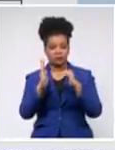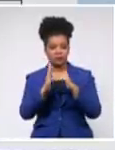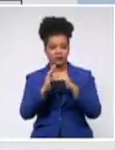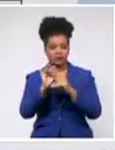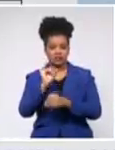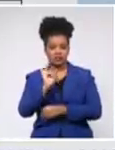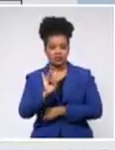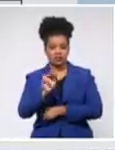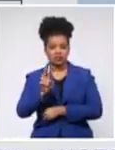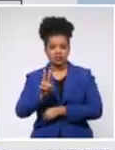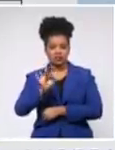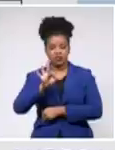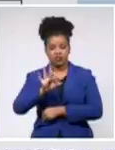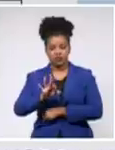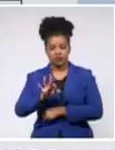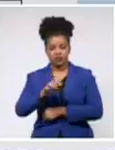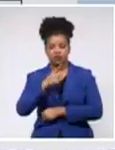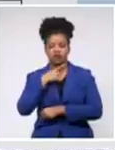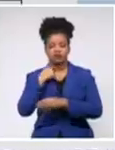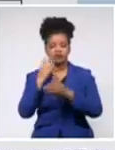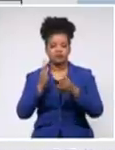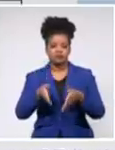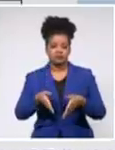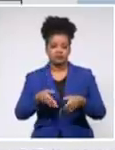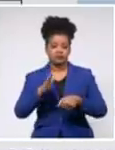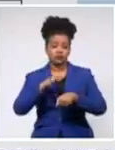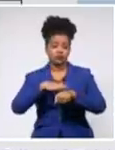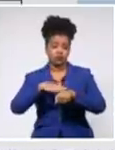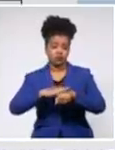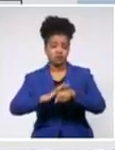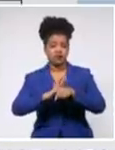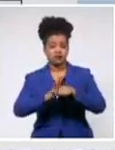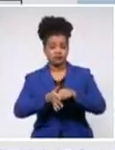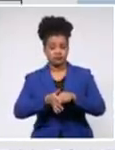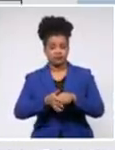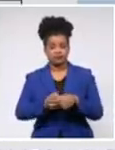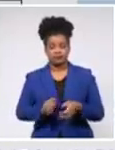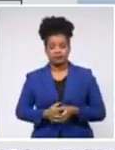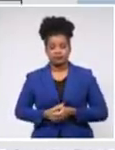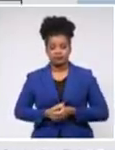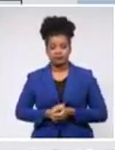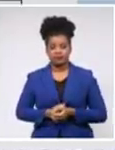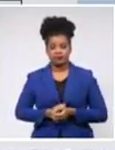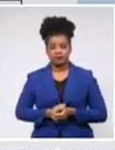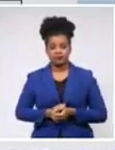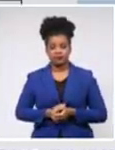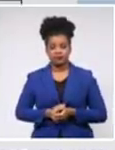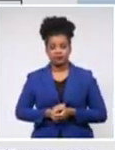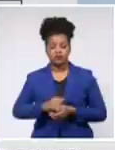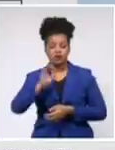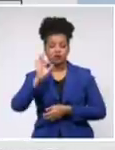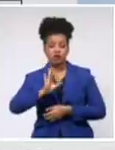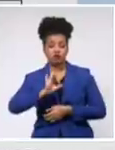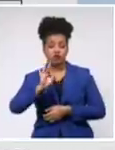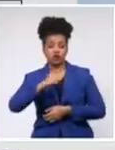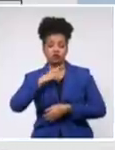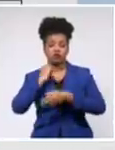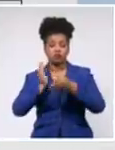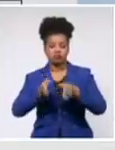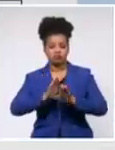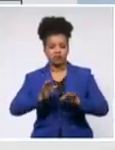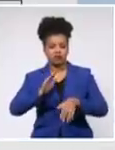989.728 personas fallecidas con la COVID-19 en el mundo y una letalidad, como ya había dicho, de un